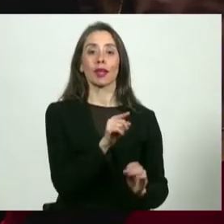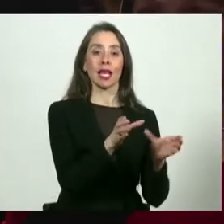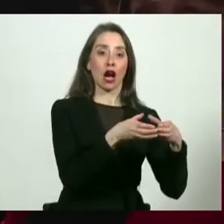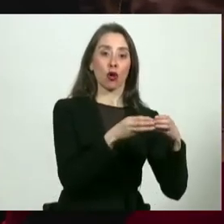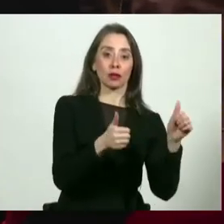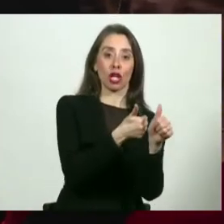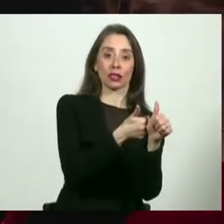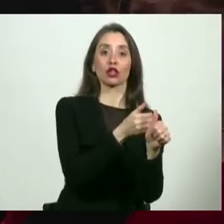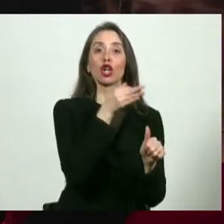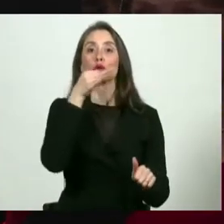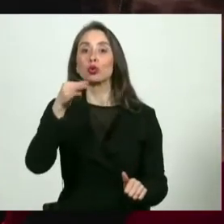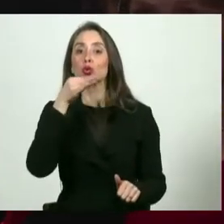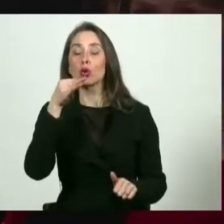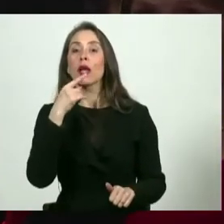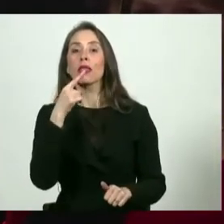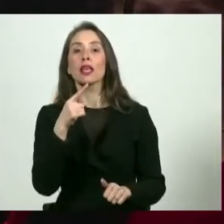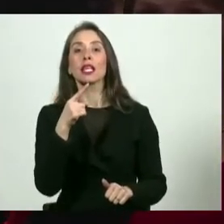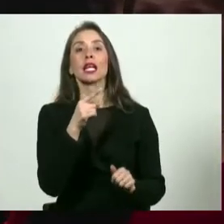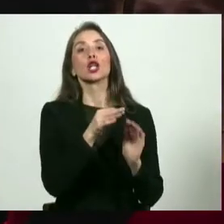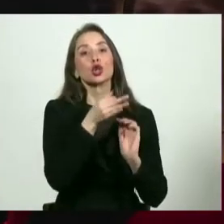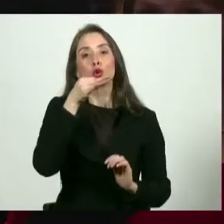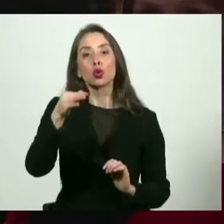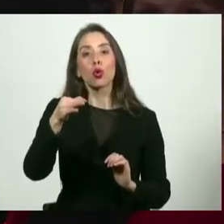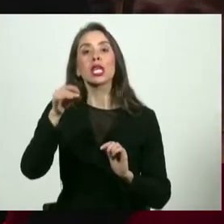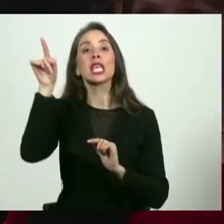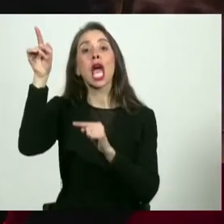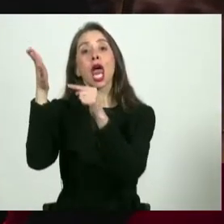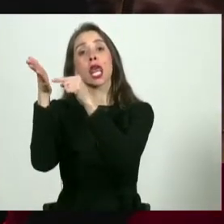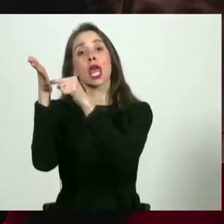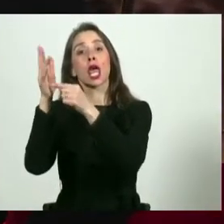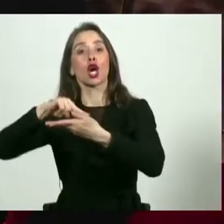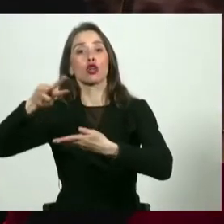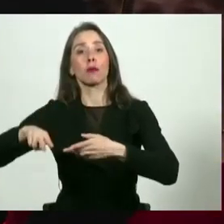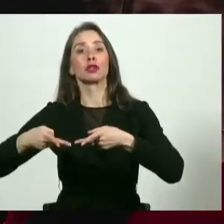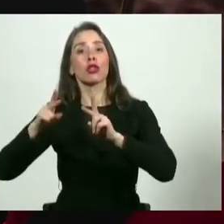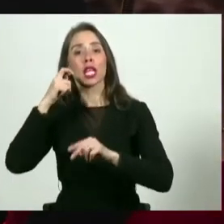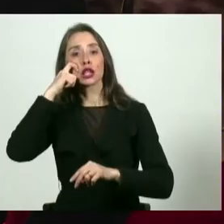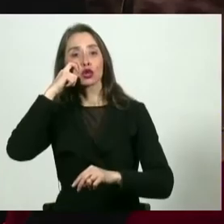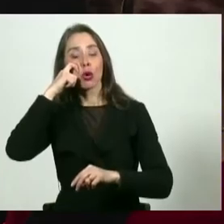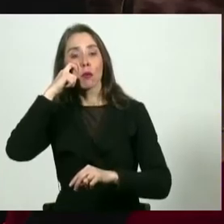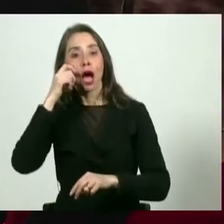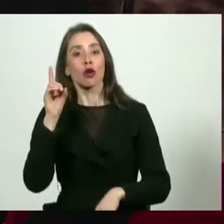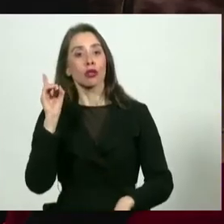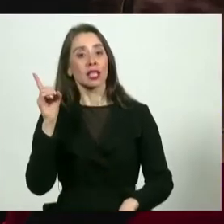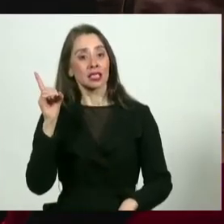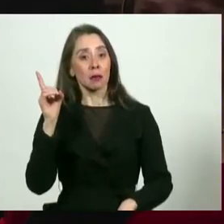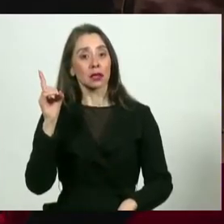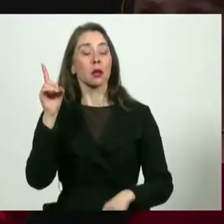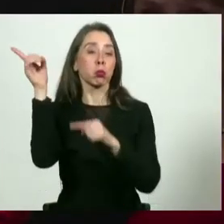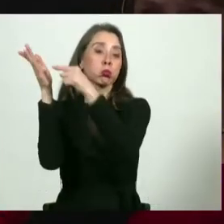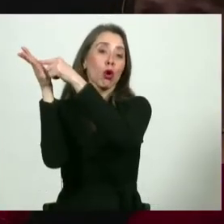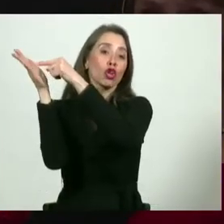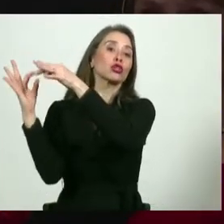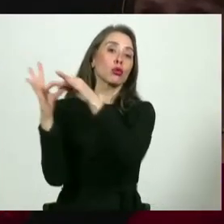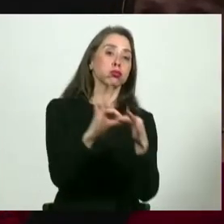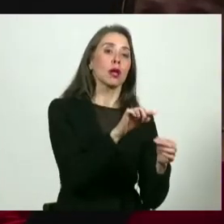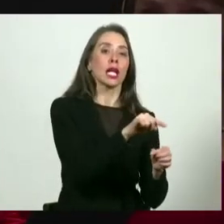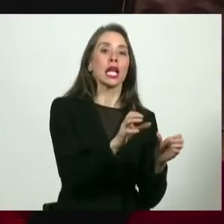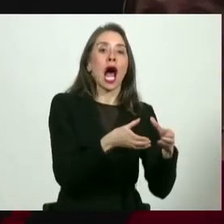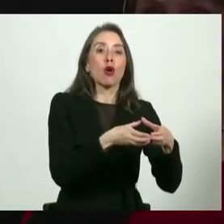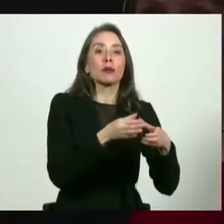Especial Open Door de Santiago, que estamos insertas en un hospital psiquiátrico. Quiero preguntarle al abogado si